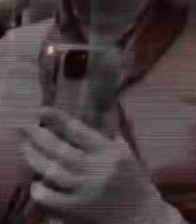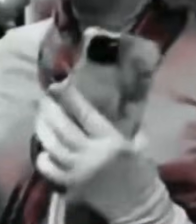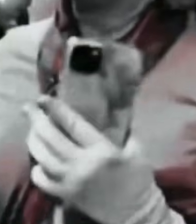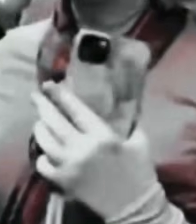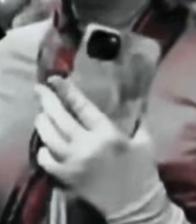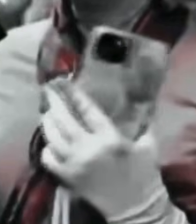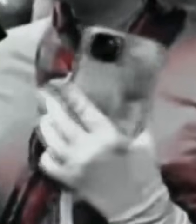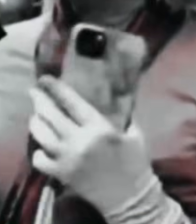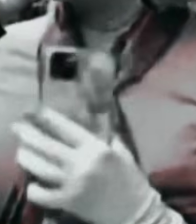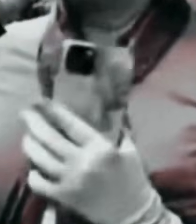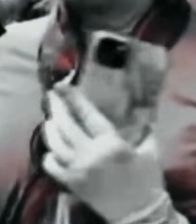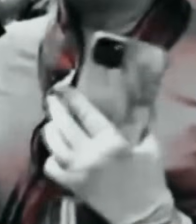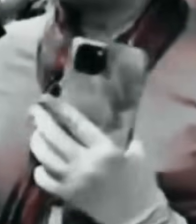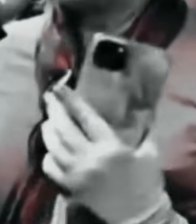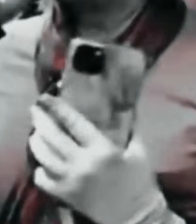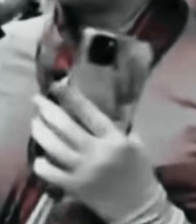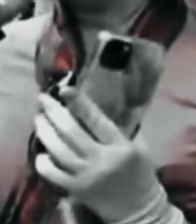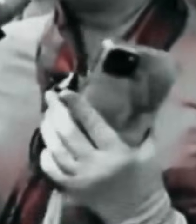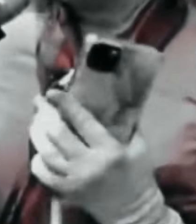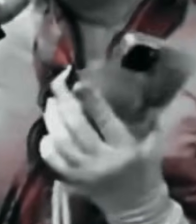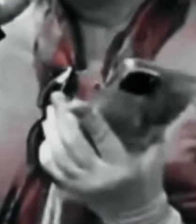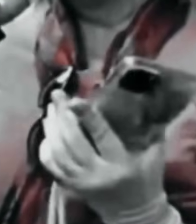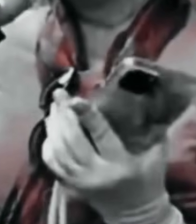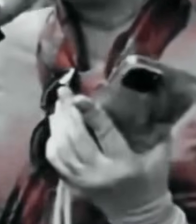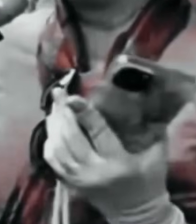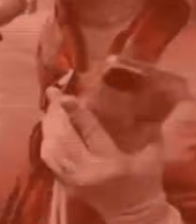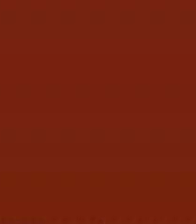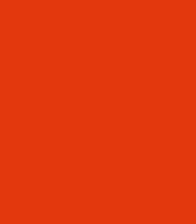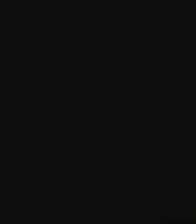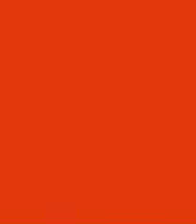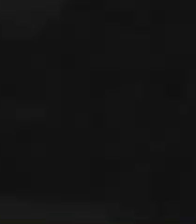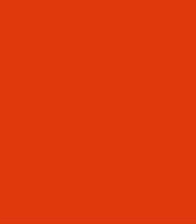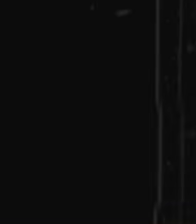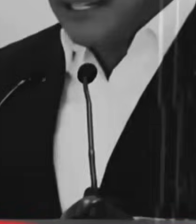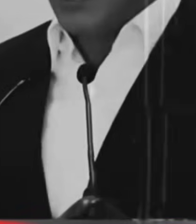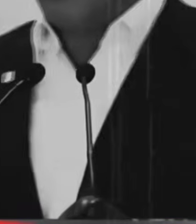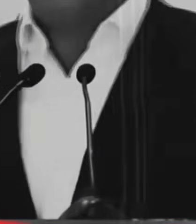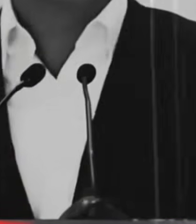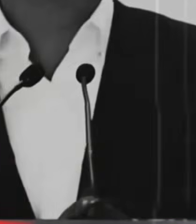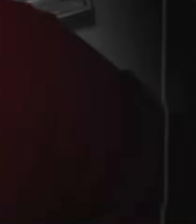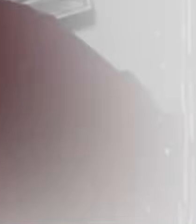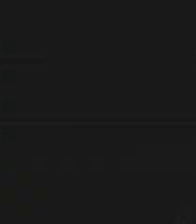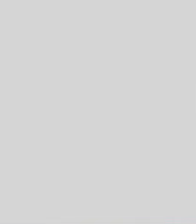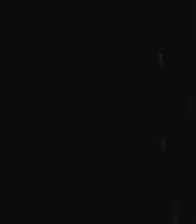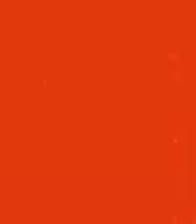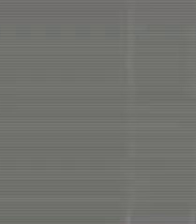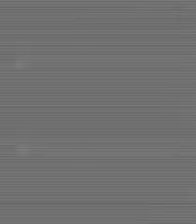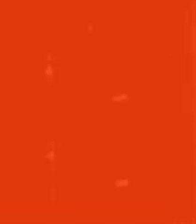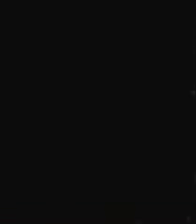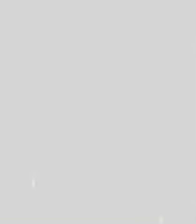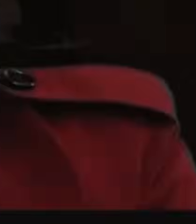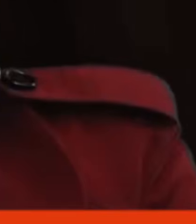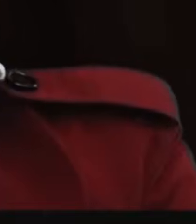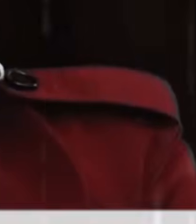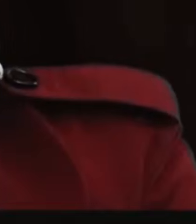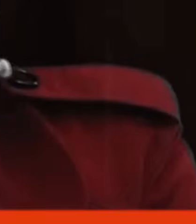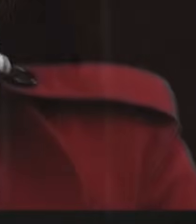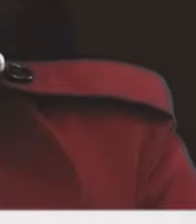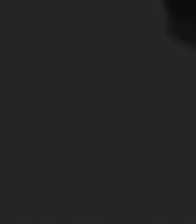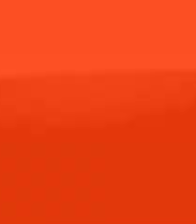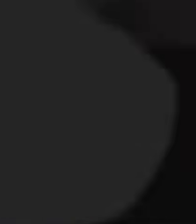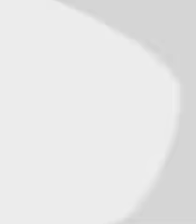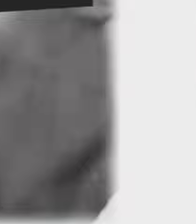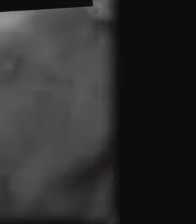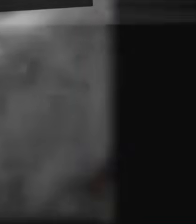estructura. Si no alcanza seguirán por la censura. Fifi, cheto, fresa, presa, de esa alma da